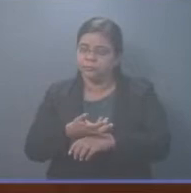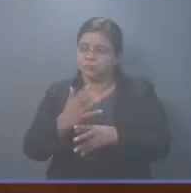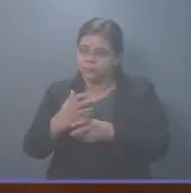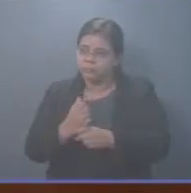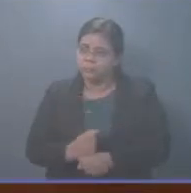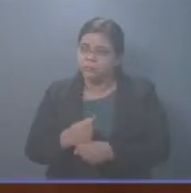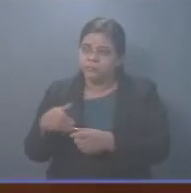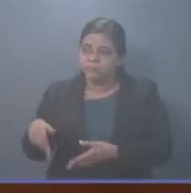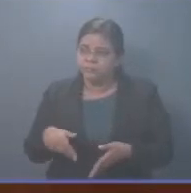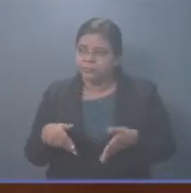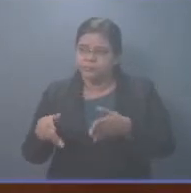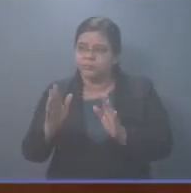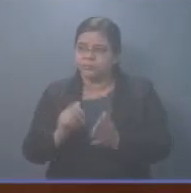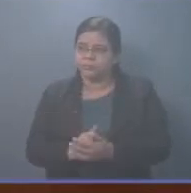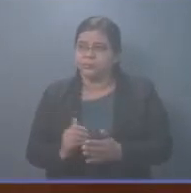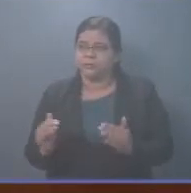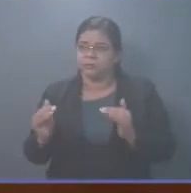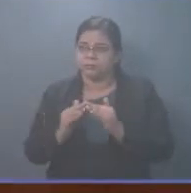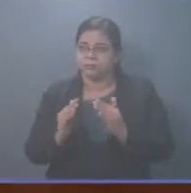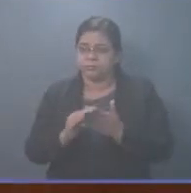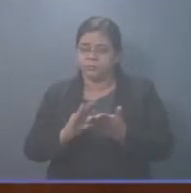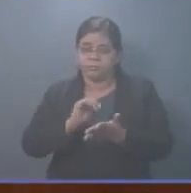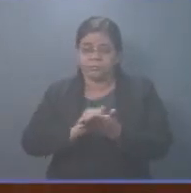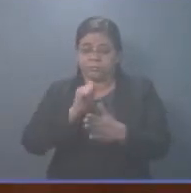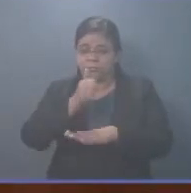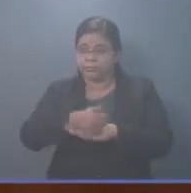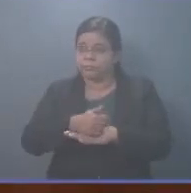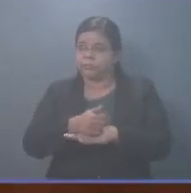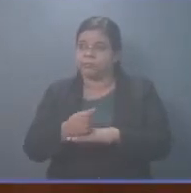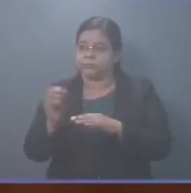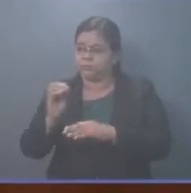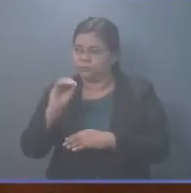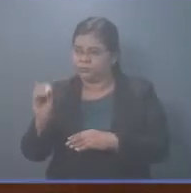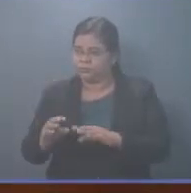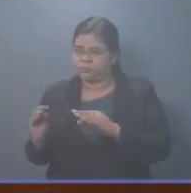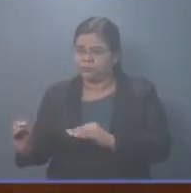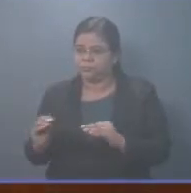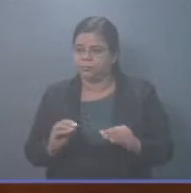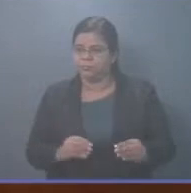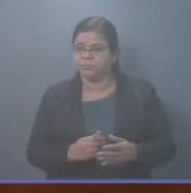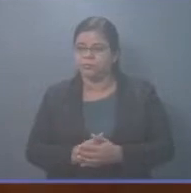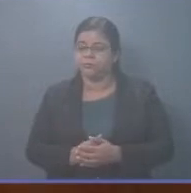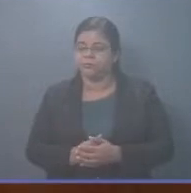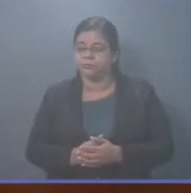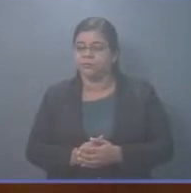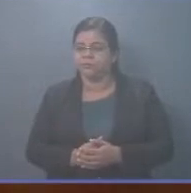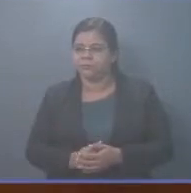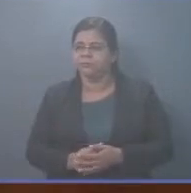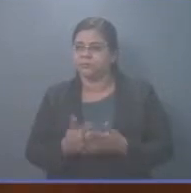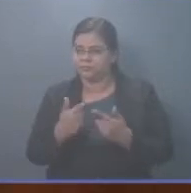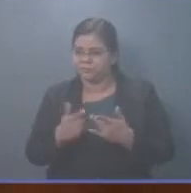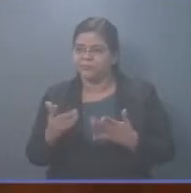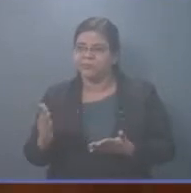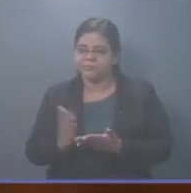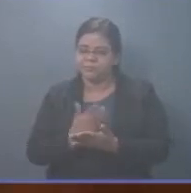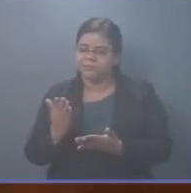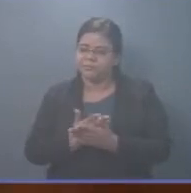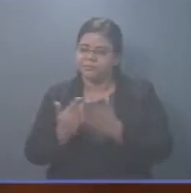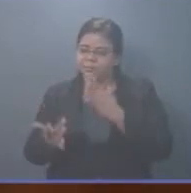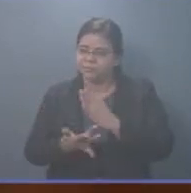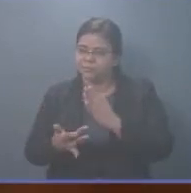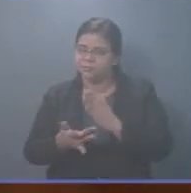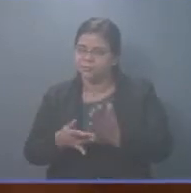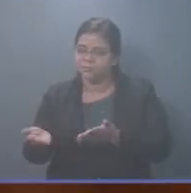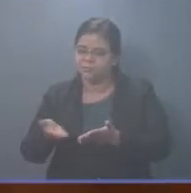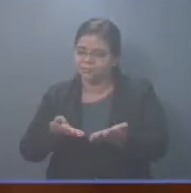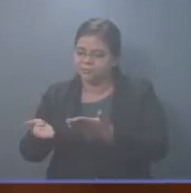y Seguridad Vial y establecer el mecanismo de implementación y porcentaje de asientos, previo estudio técnico a las unidades que prestan el